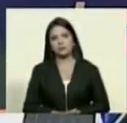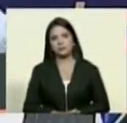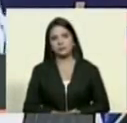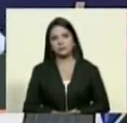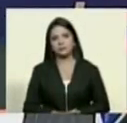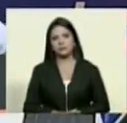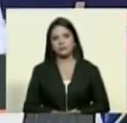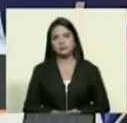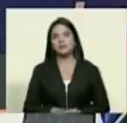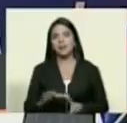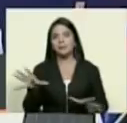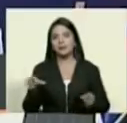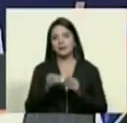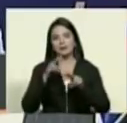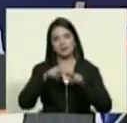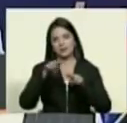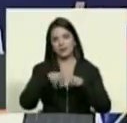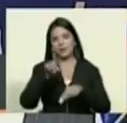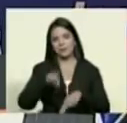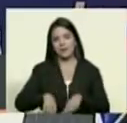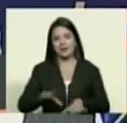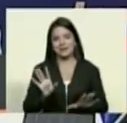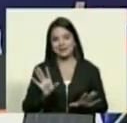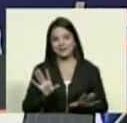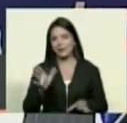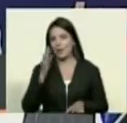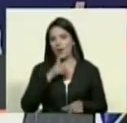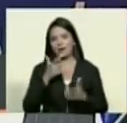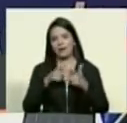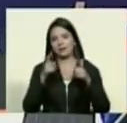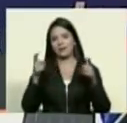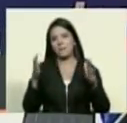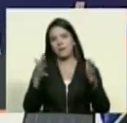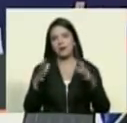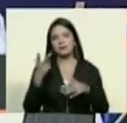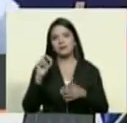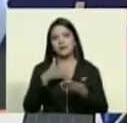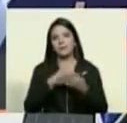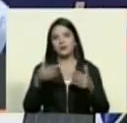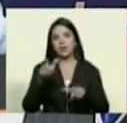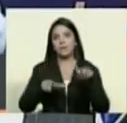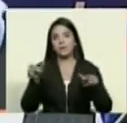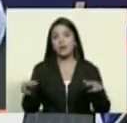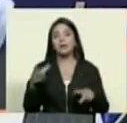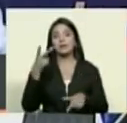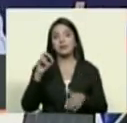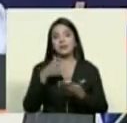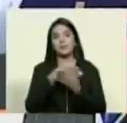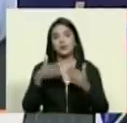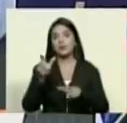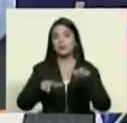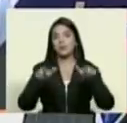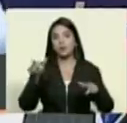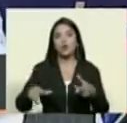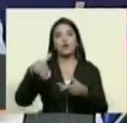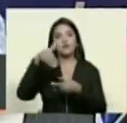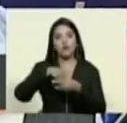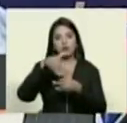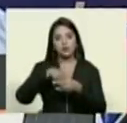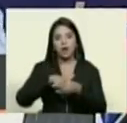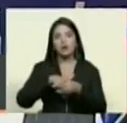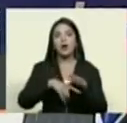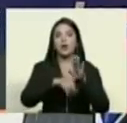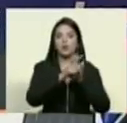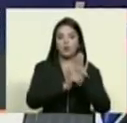incluidos los niños, pues haciendo nosotros tenemos esa cantidad, cerca, un poco más de 30 millones de habitantes, pues 30 millones de gente votaron en